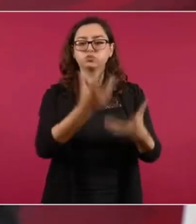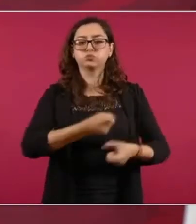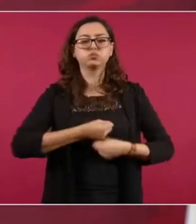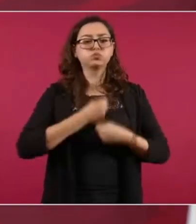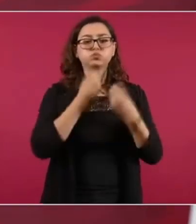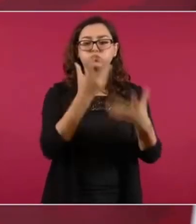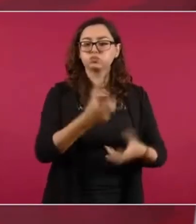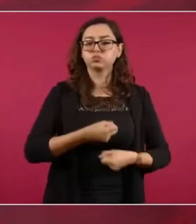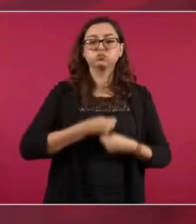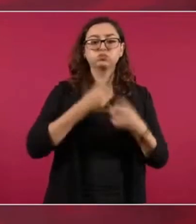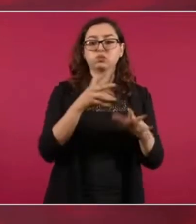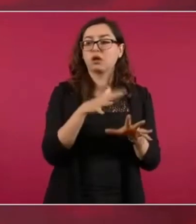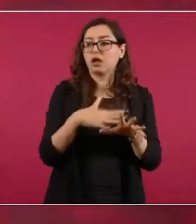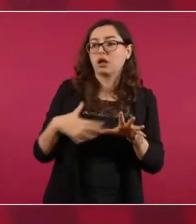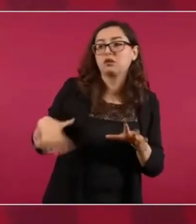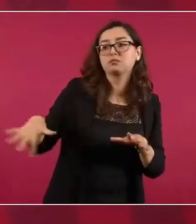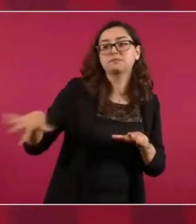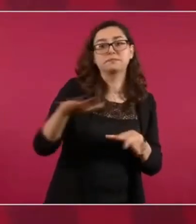ahora